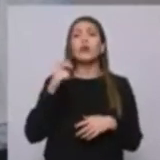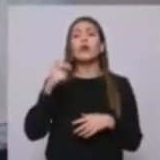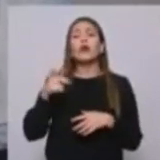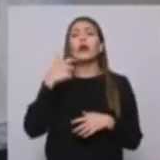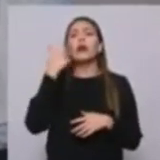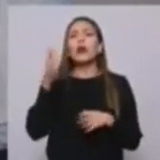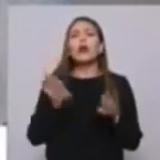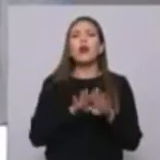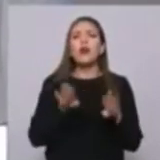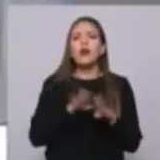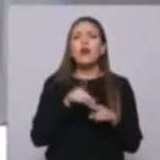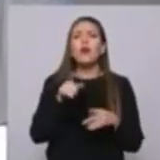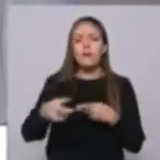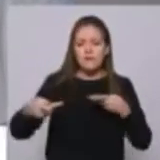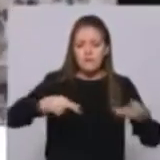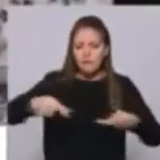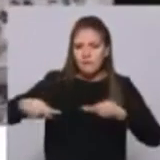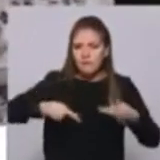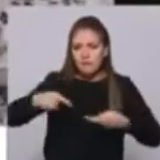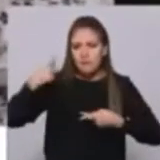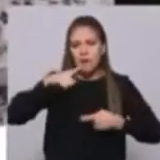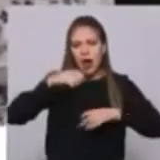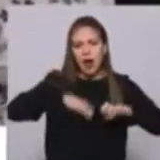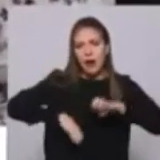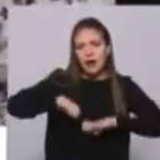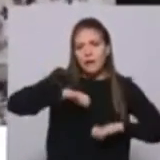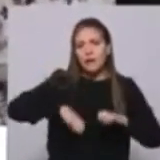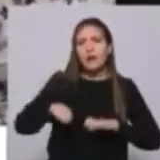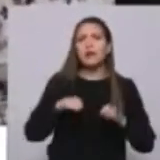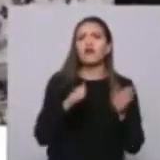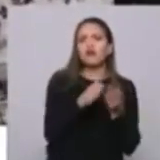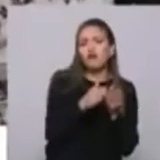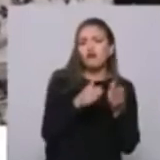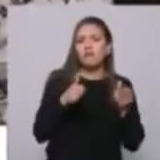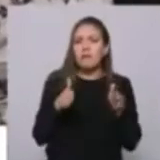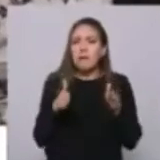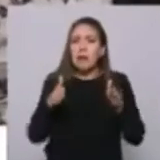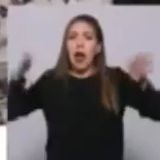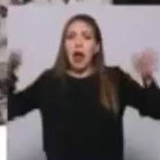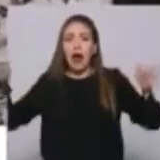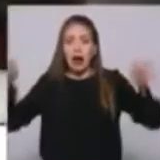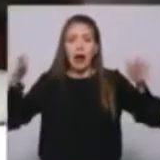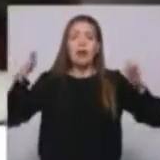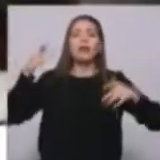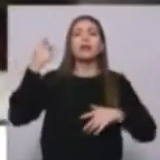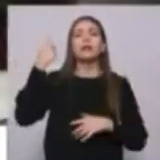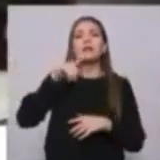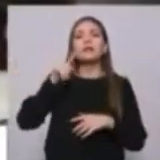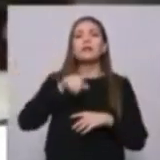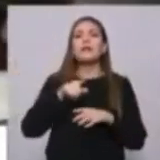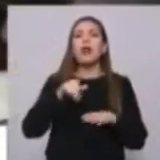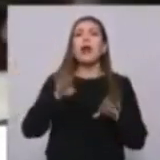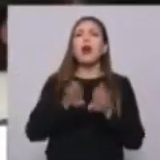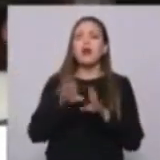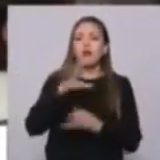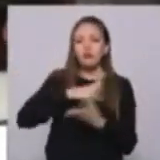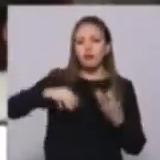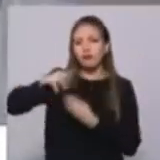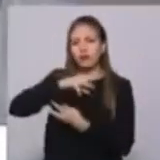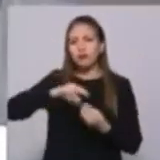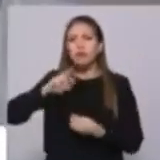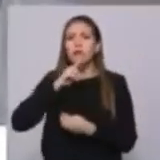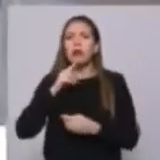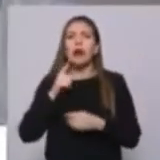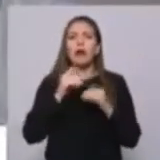y facilitar el proceso de planeación de las empresas pequeñas, medianas y grandes, y así fomentar la inversión y el crecimiento